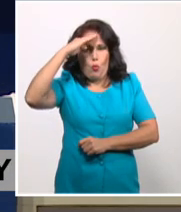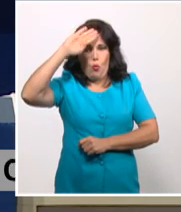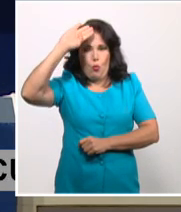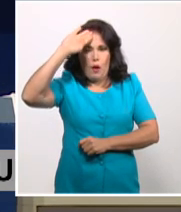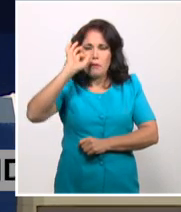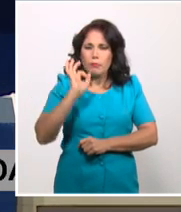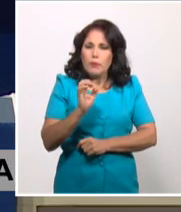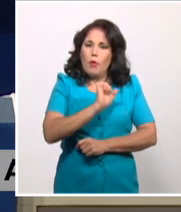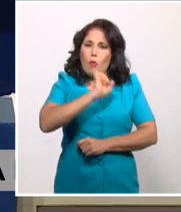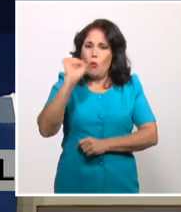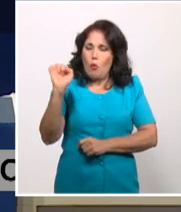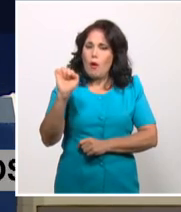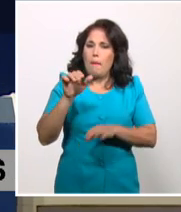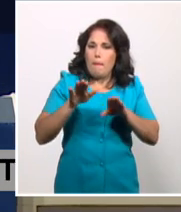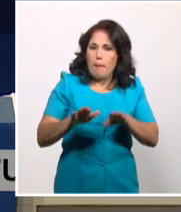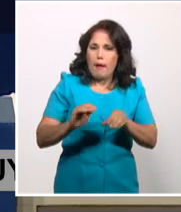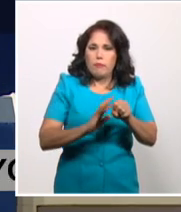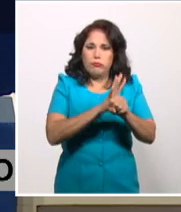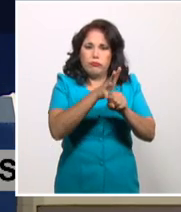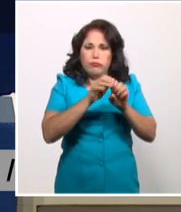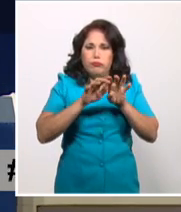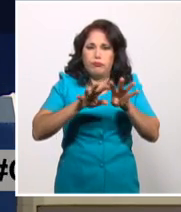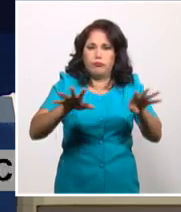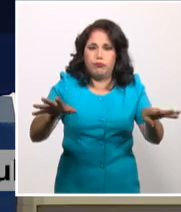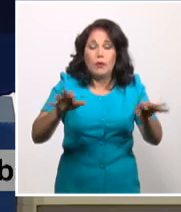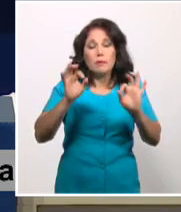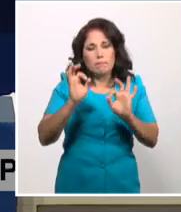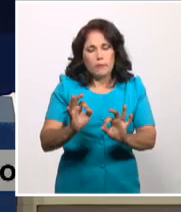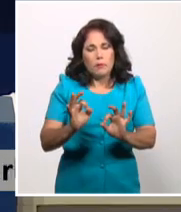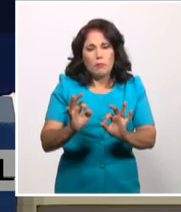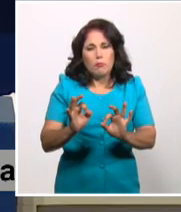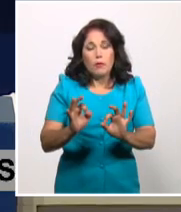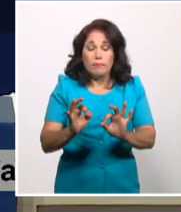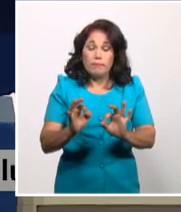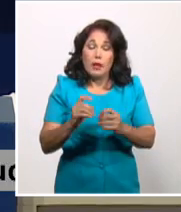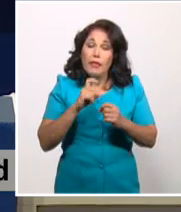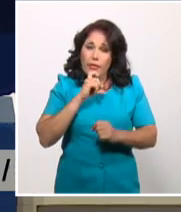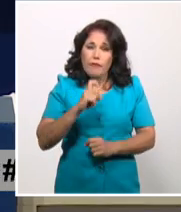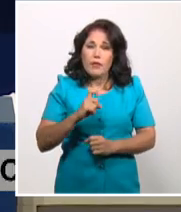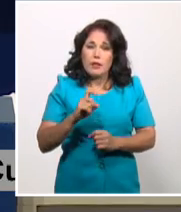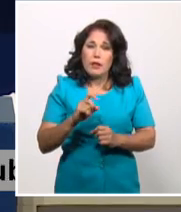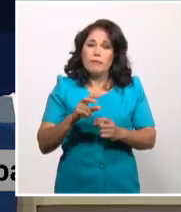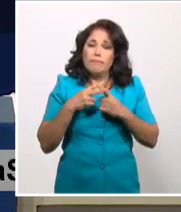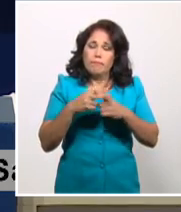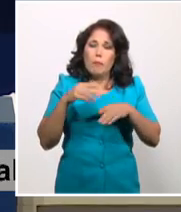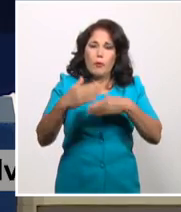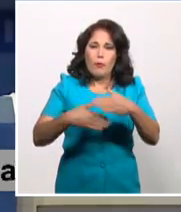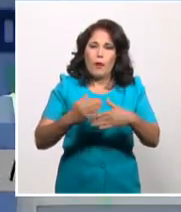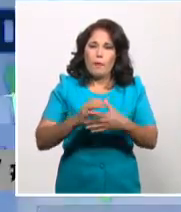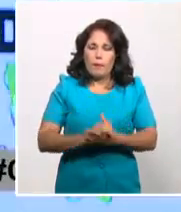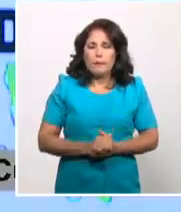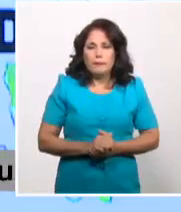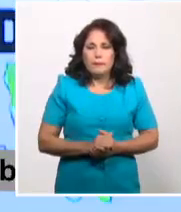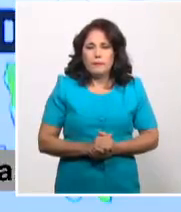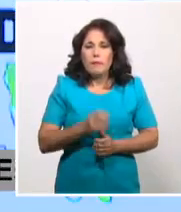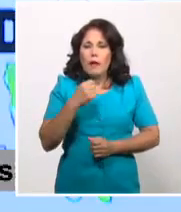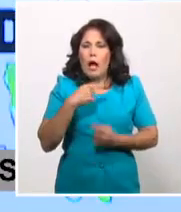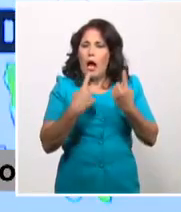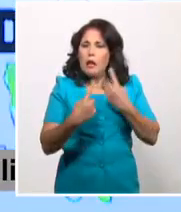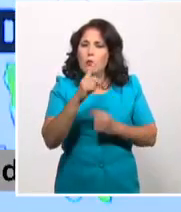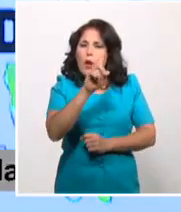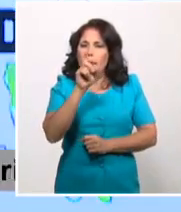para lograr contener esta enfermedad que realmente es implacable. Bien, ¿alguna pregunta?